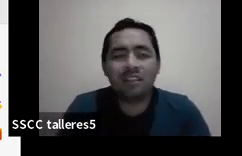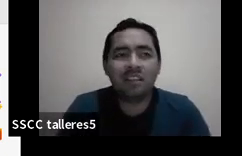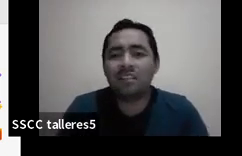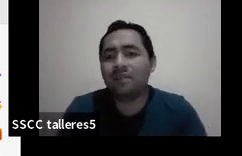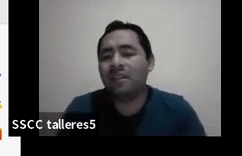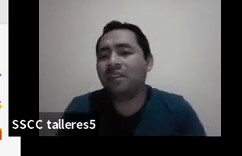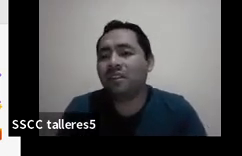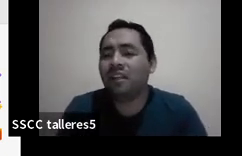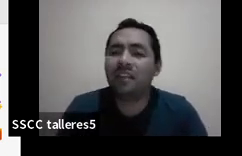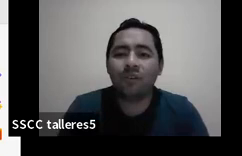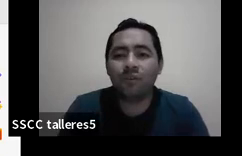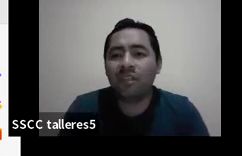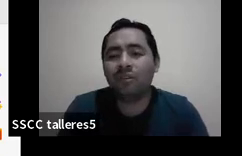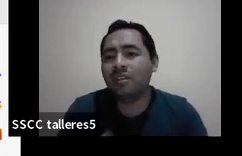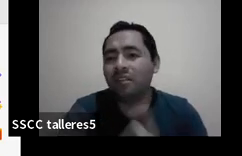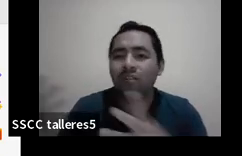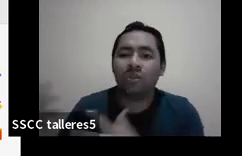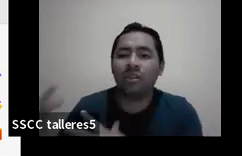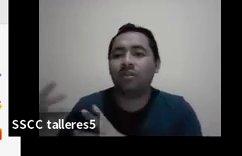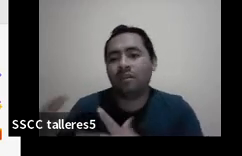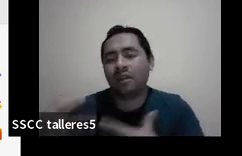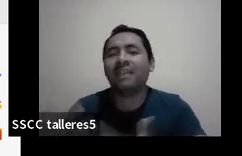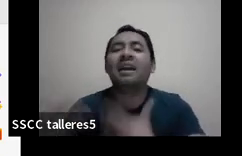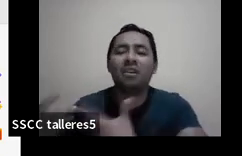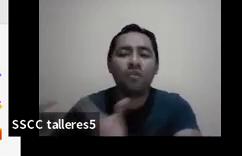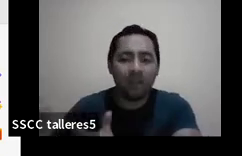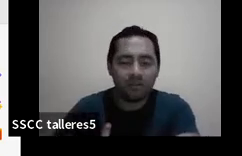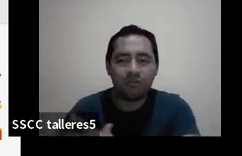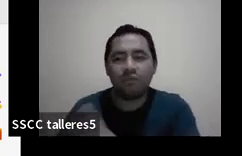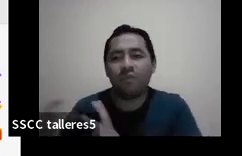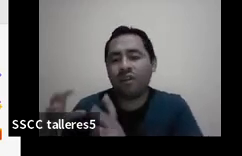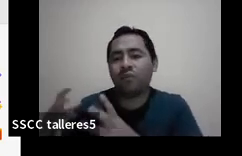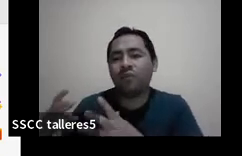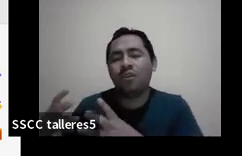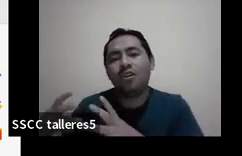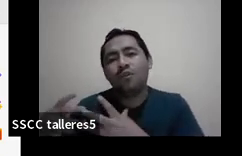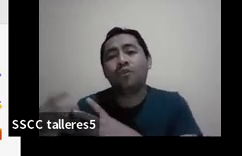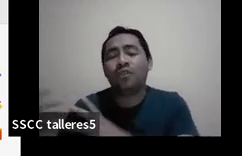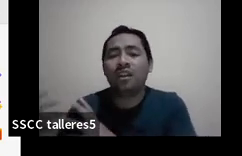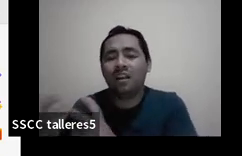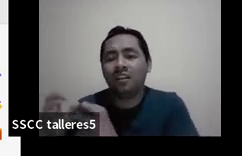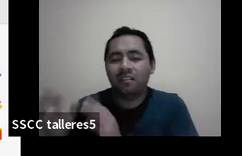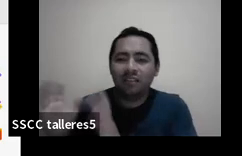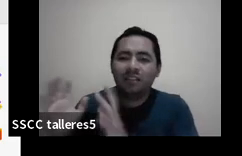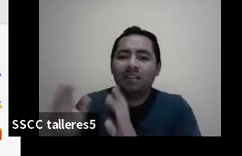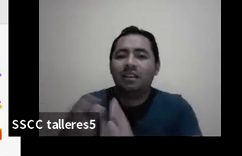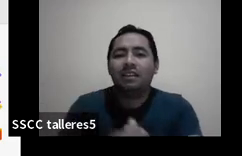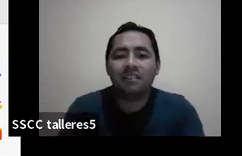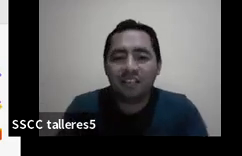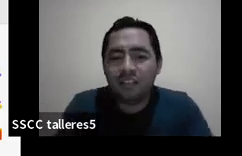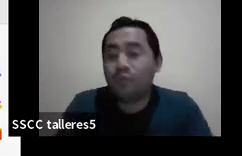y tiene 10, 15, 20, 30 años su hijito y sigue siendo ese hijito que hay que cuidar, ¿no? Como que su sordera